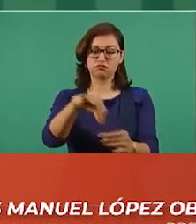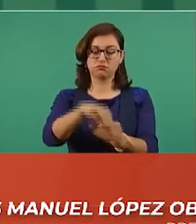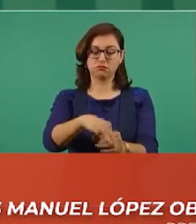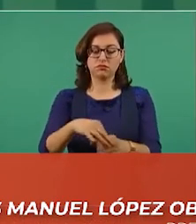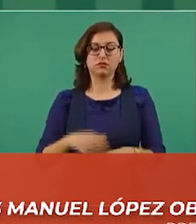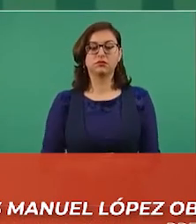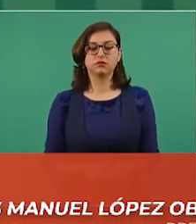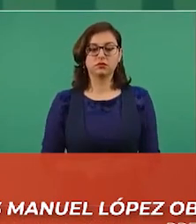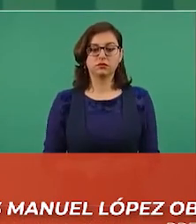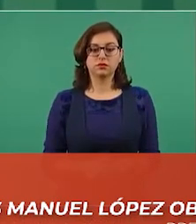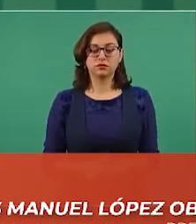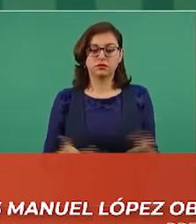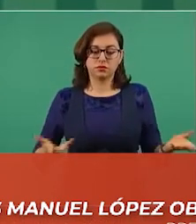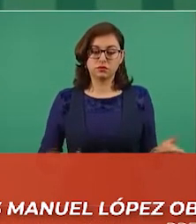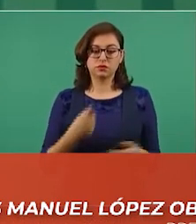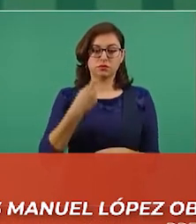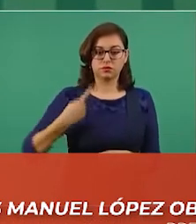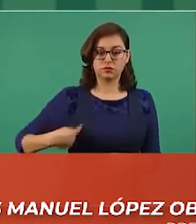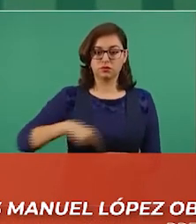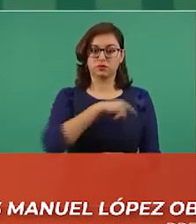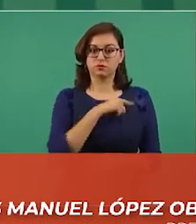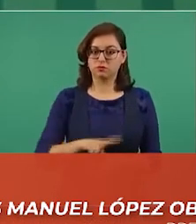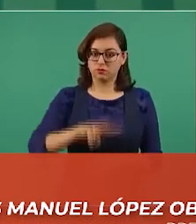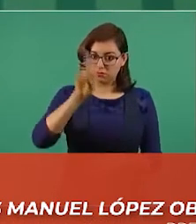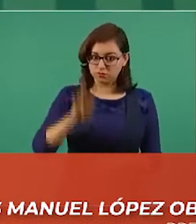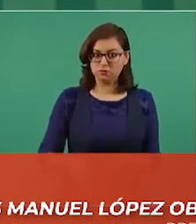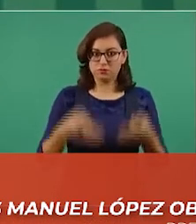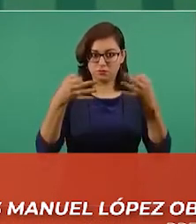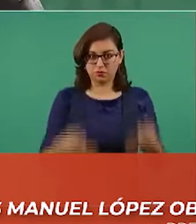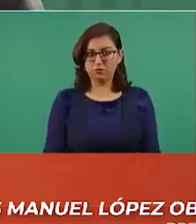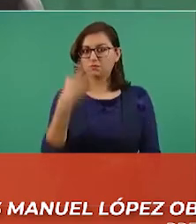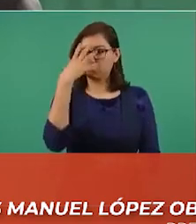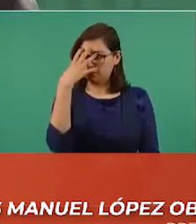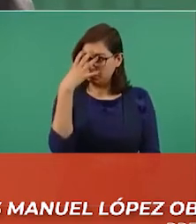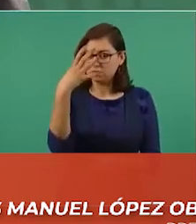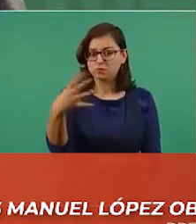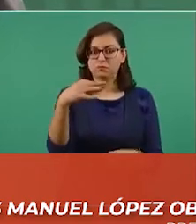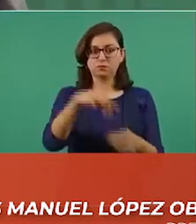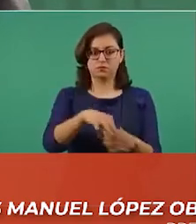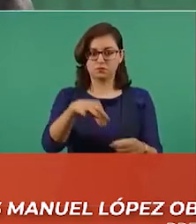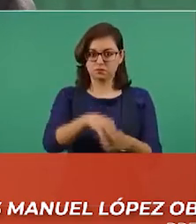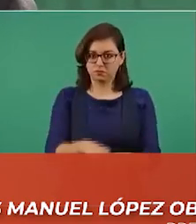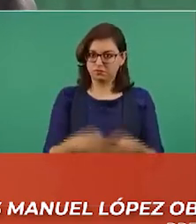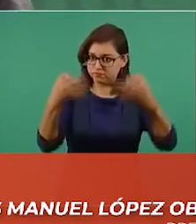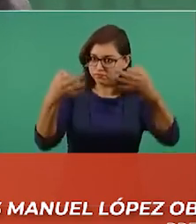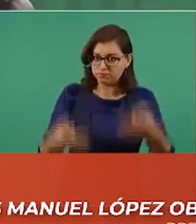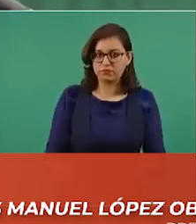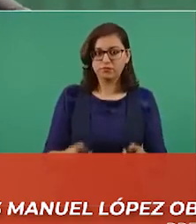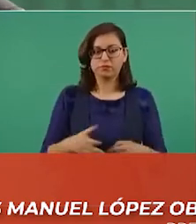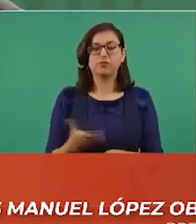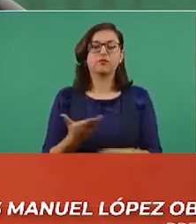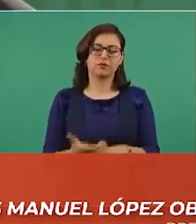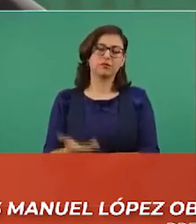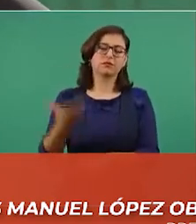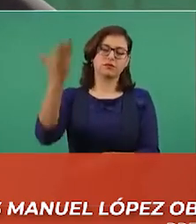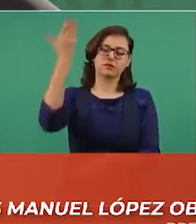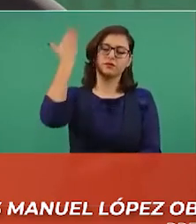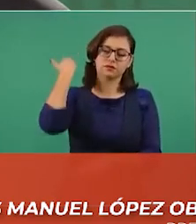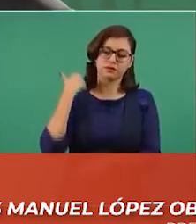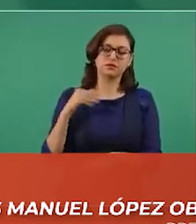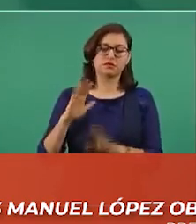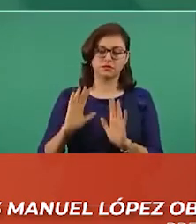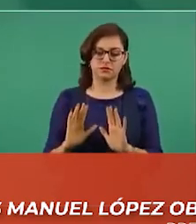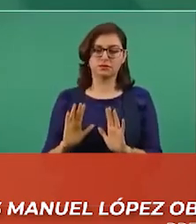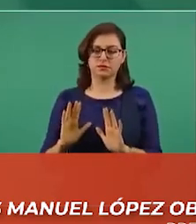que actuemos como ciudadanos de verdad, no como ciudadanos imaginarios. Ya pasó el tiempo de